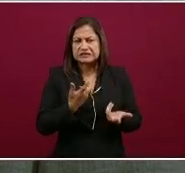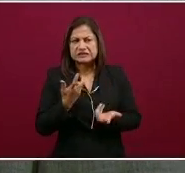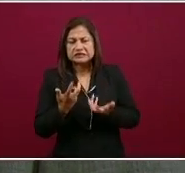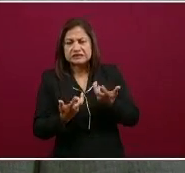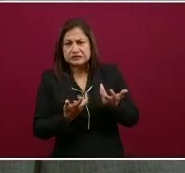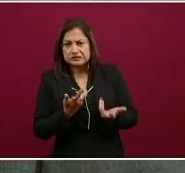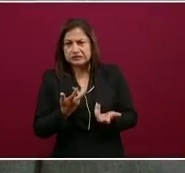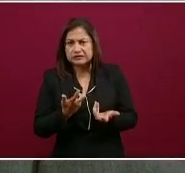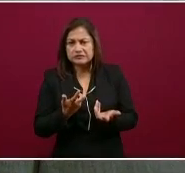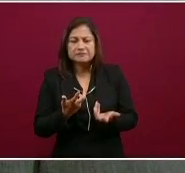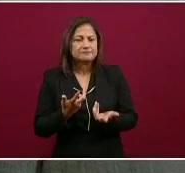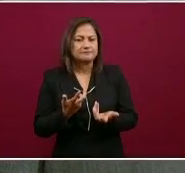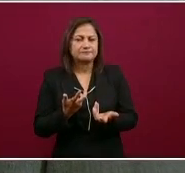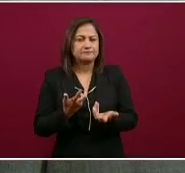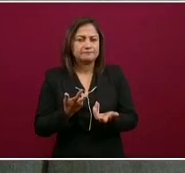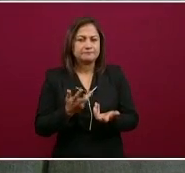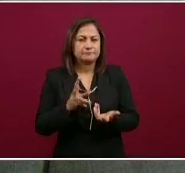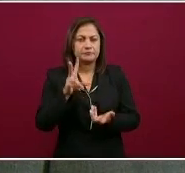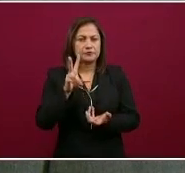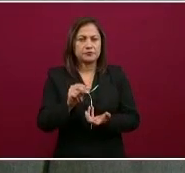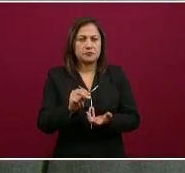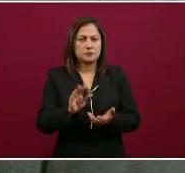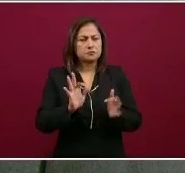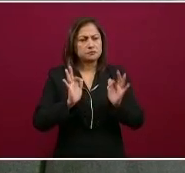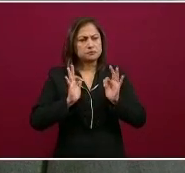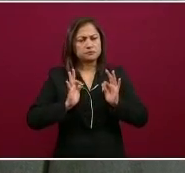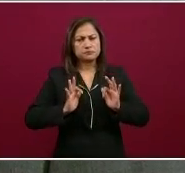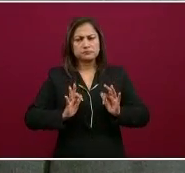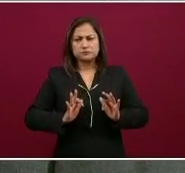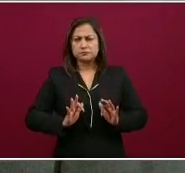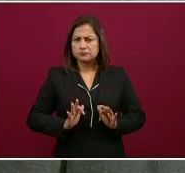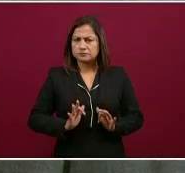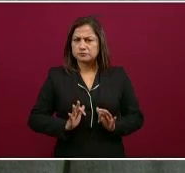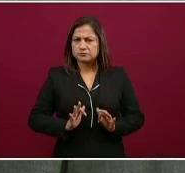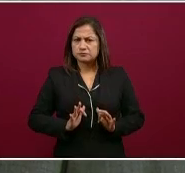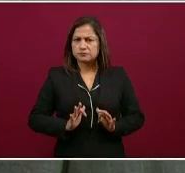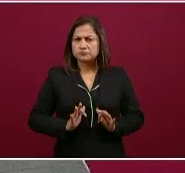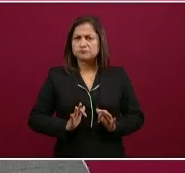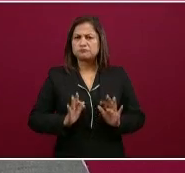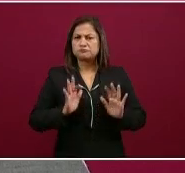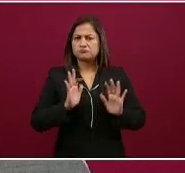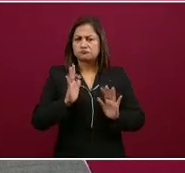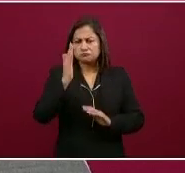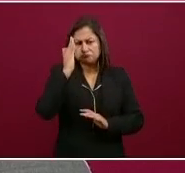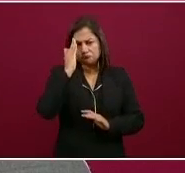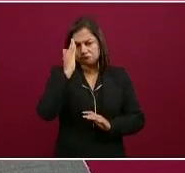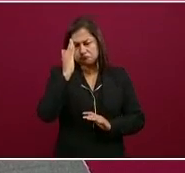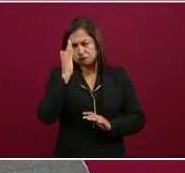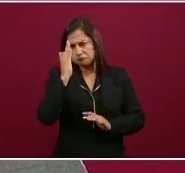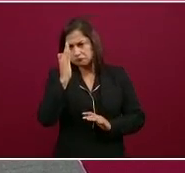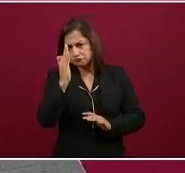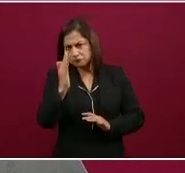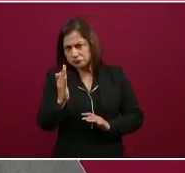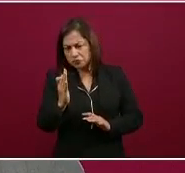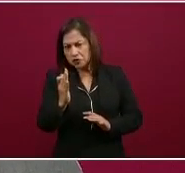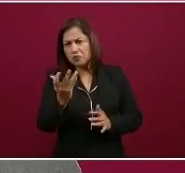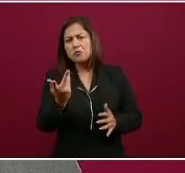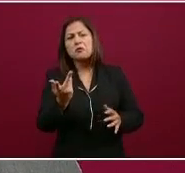Vamos a esperar tiempo, la evolución de esta